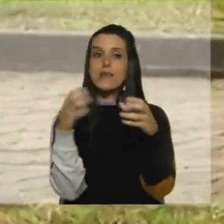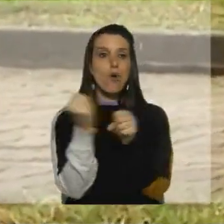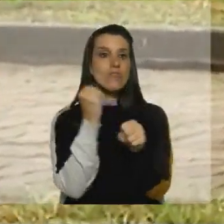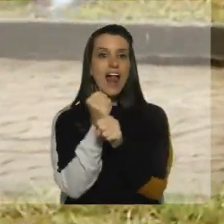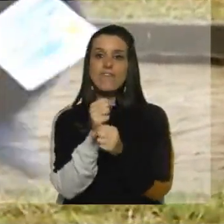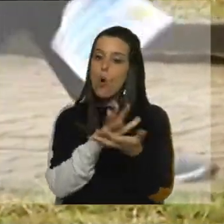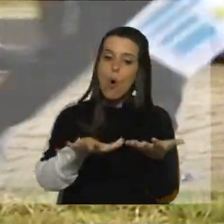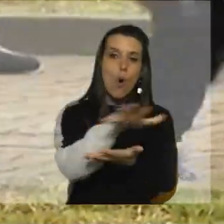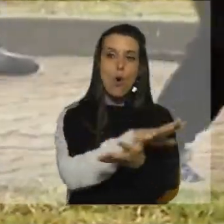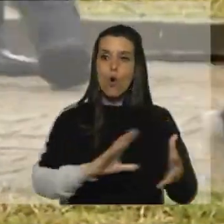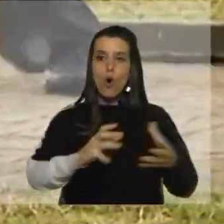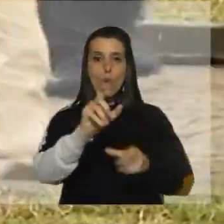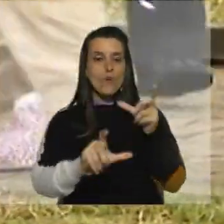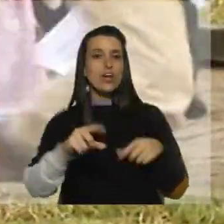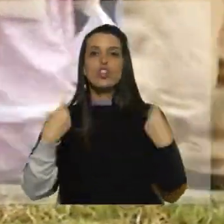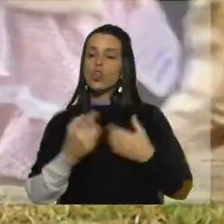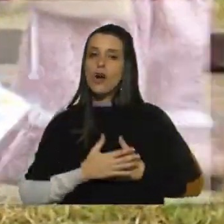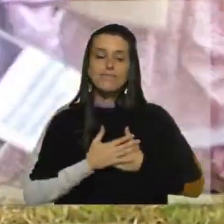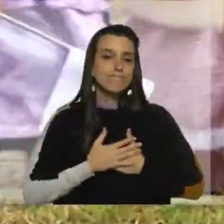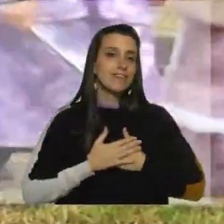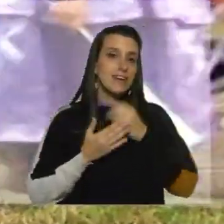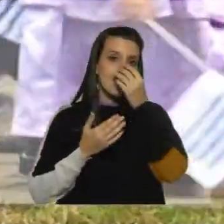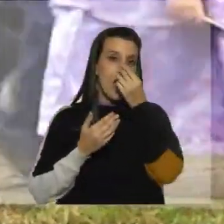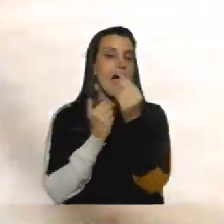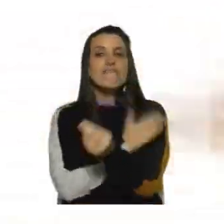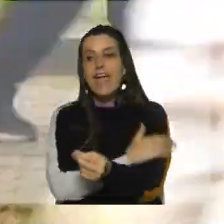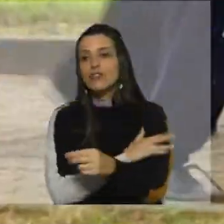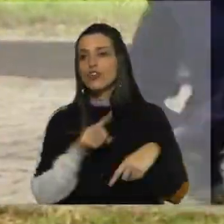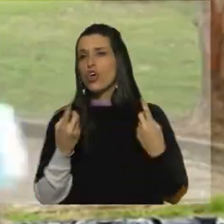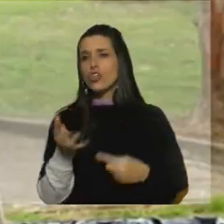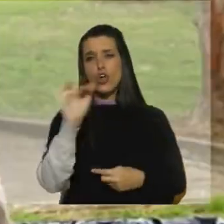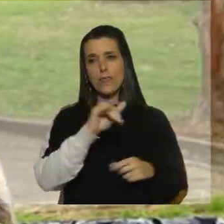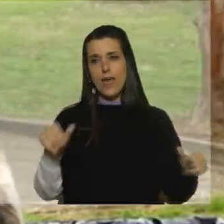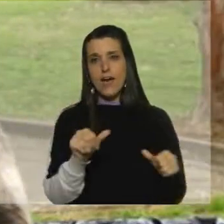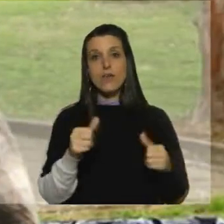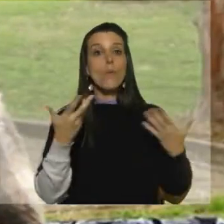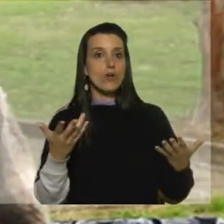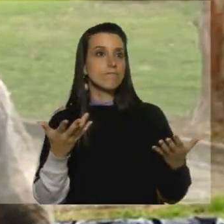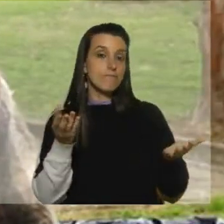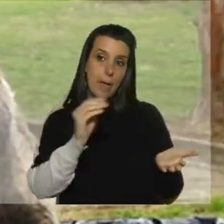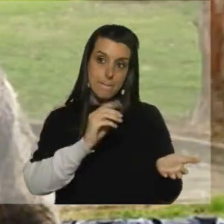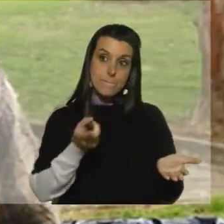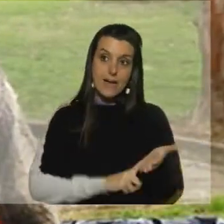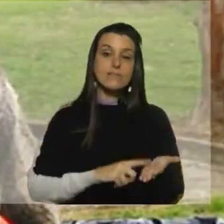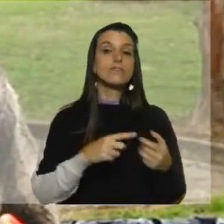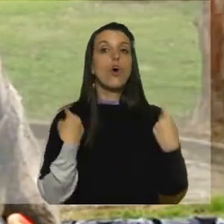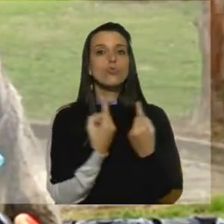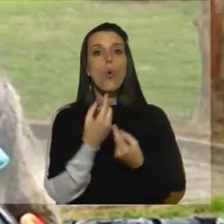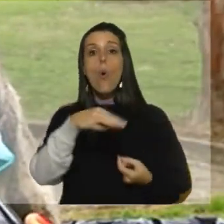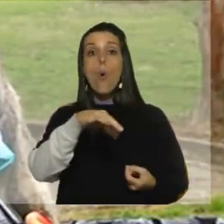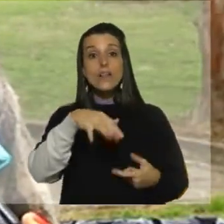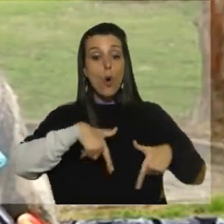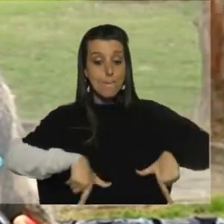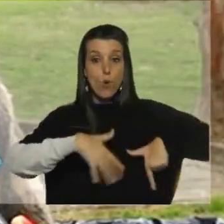que tiene un paraguas de afecto y de cariño por cada una de las cosas que cotidianamente hacemos. Bueno, nosotros tenemos es el único municipio